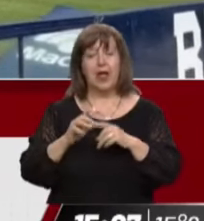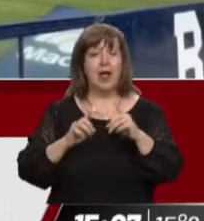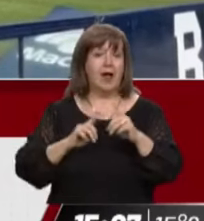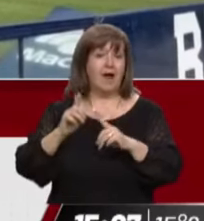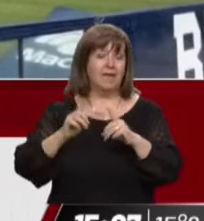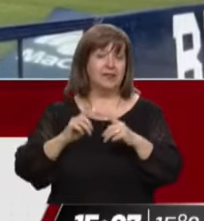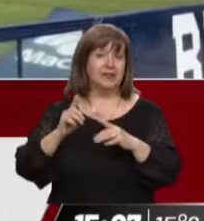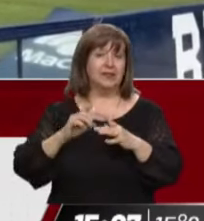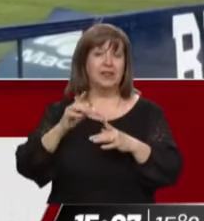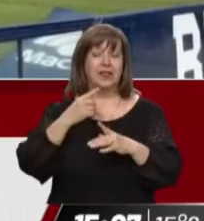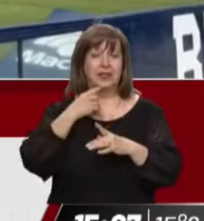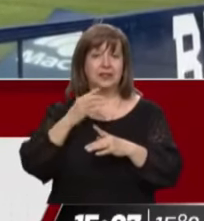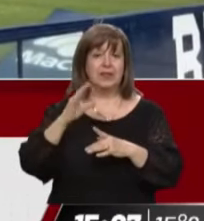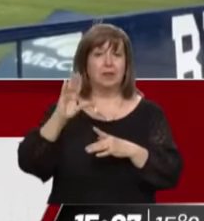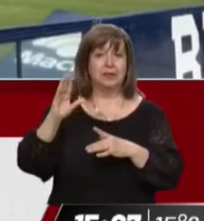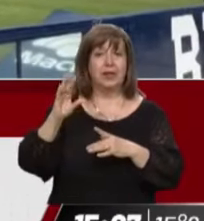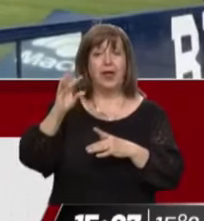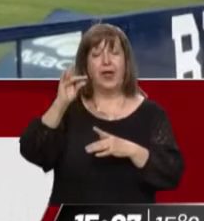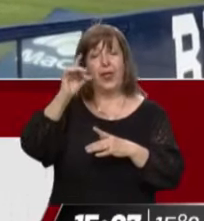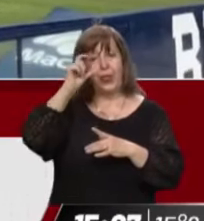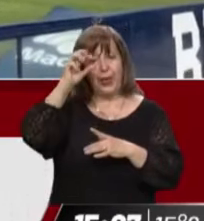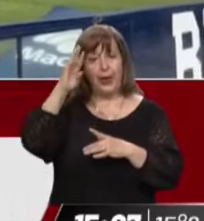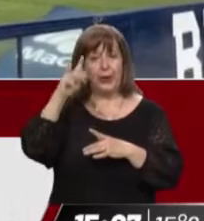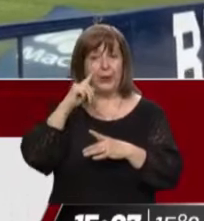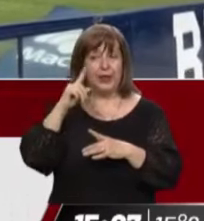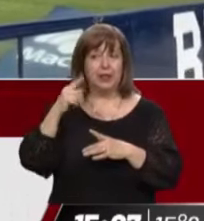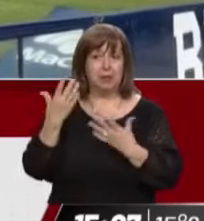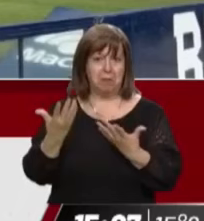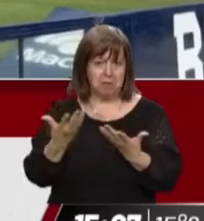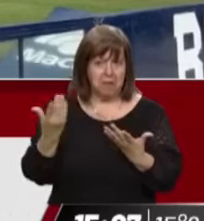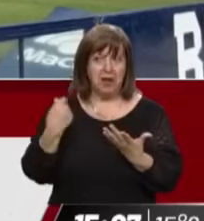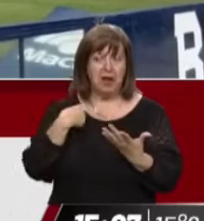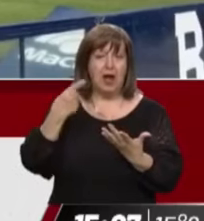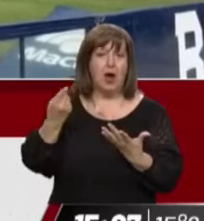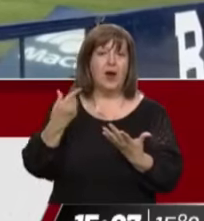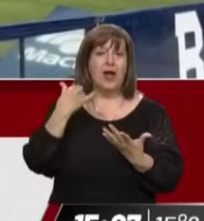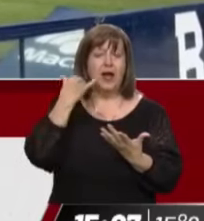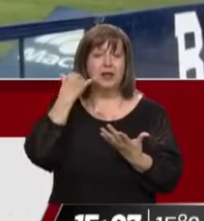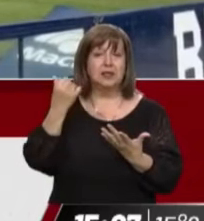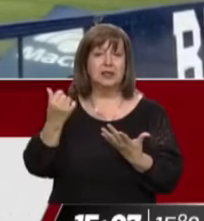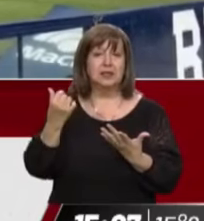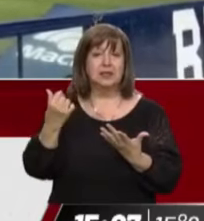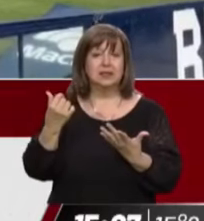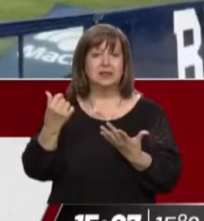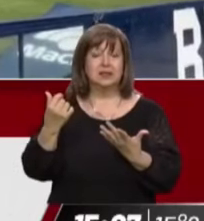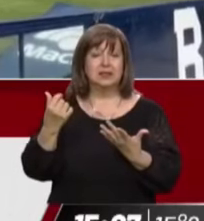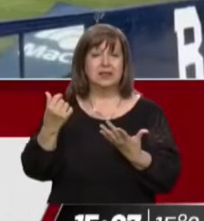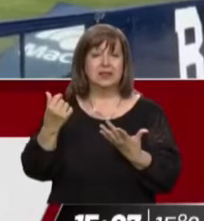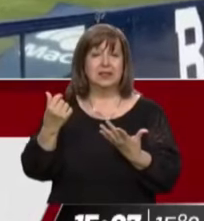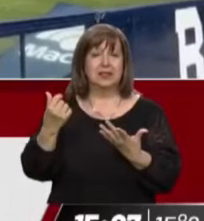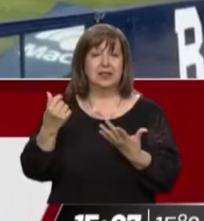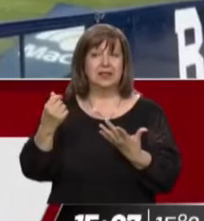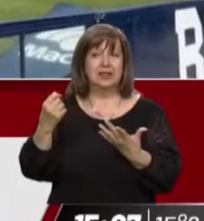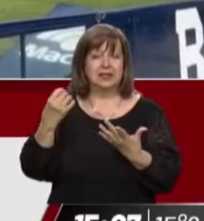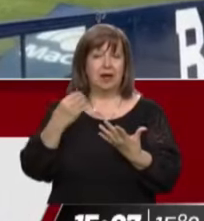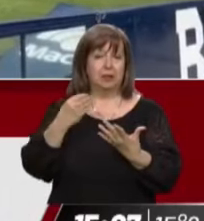tocaba derby y decíamos, qué lástima que no haya alguien más. Bueno, ahora tendremos clásico en la vida del fútbol argentino.